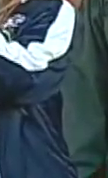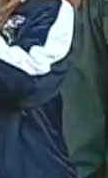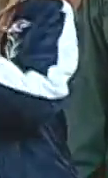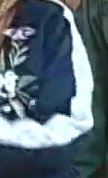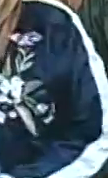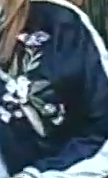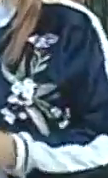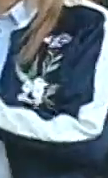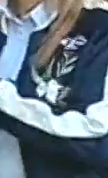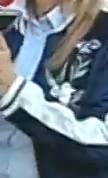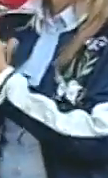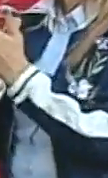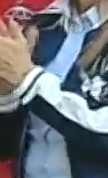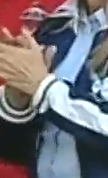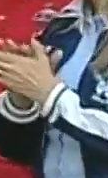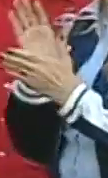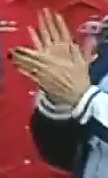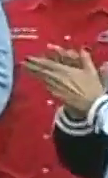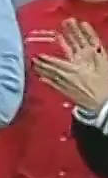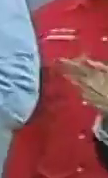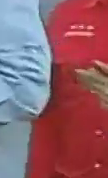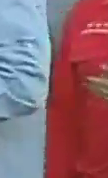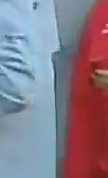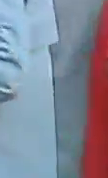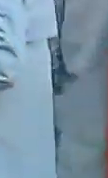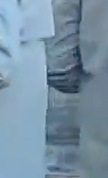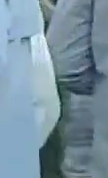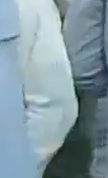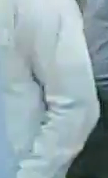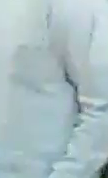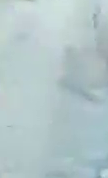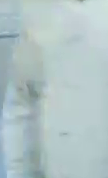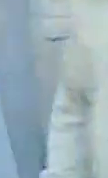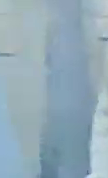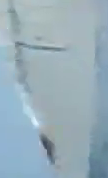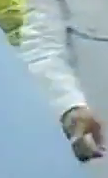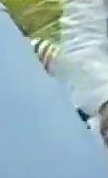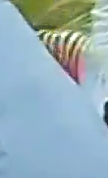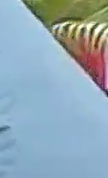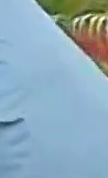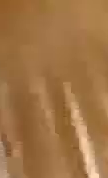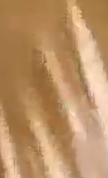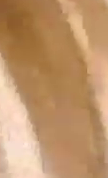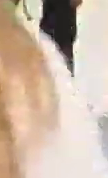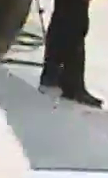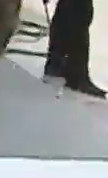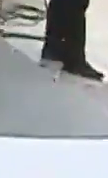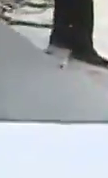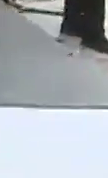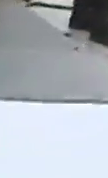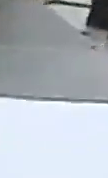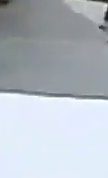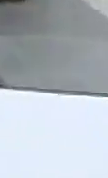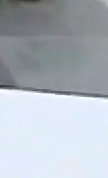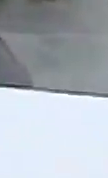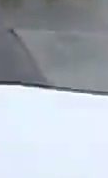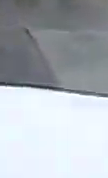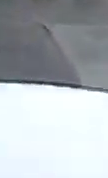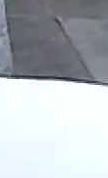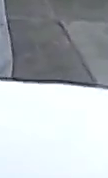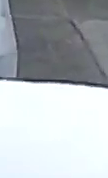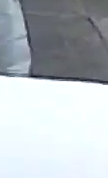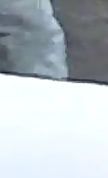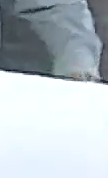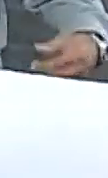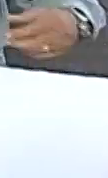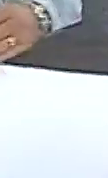propio jefe de Estado venezolano, Nicolás Maduro Moros, quien ha convocado al pueblo a realizar este acto en defensa